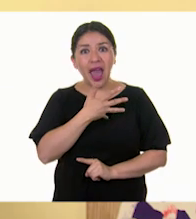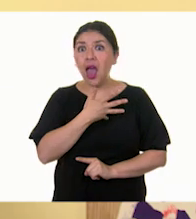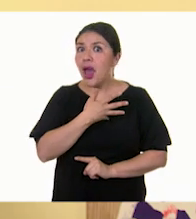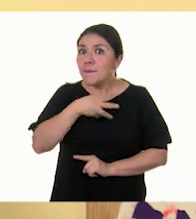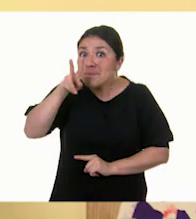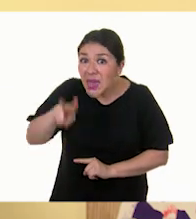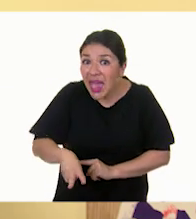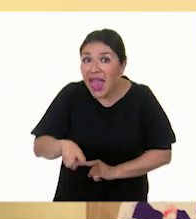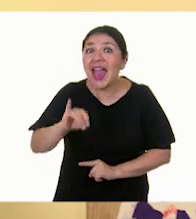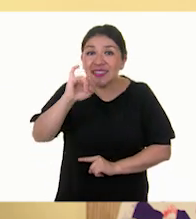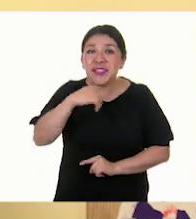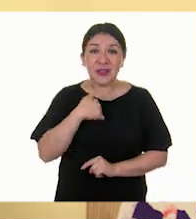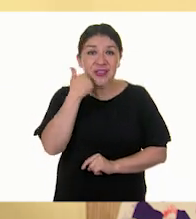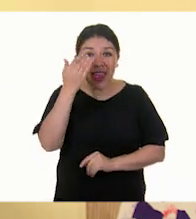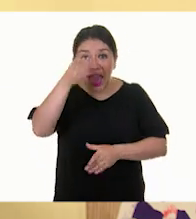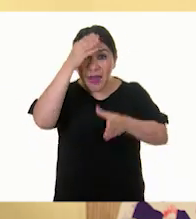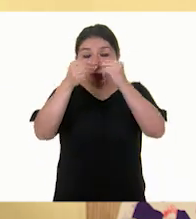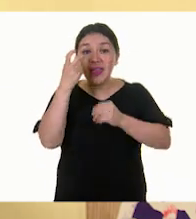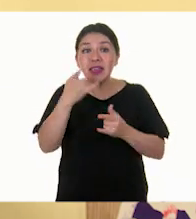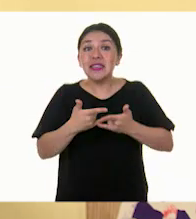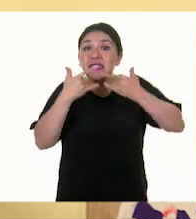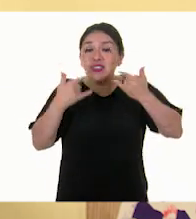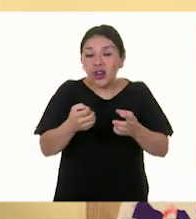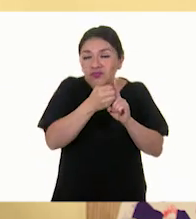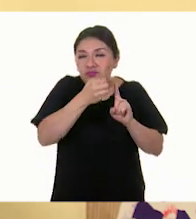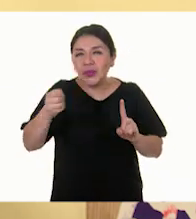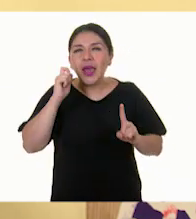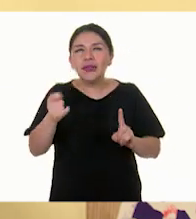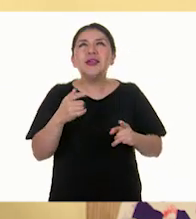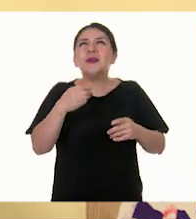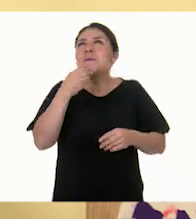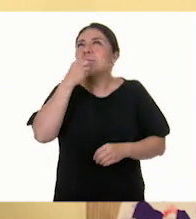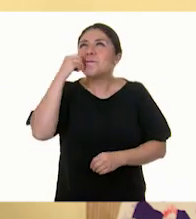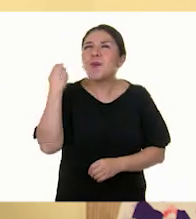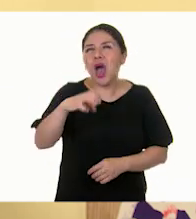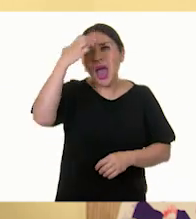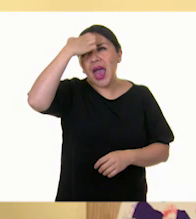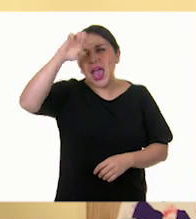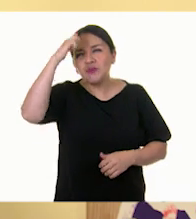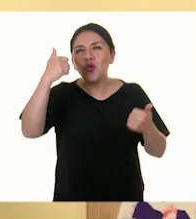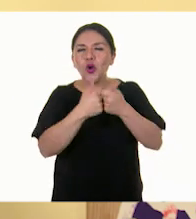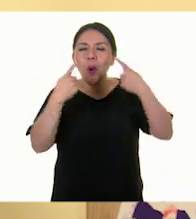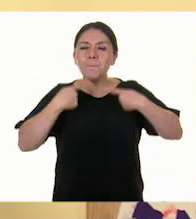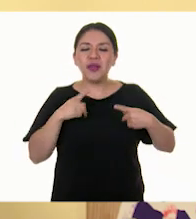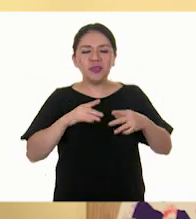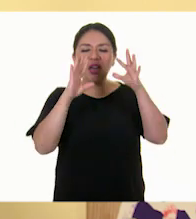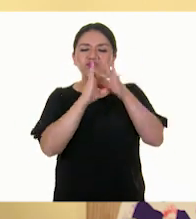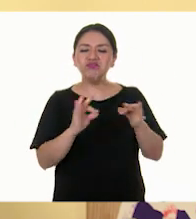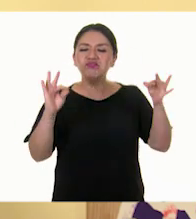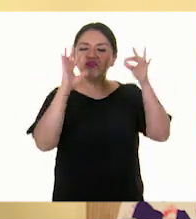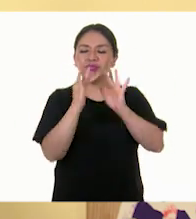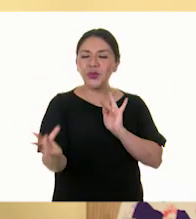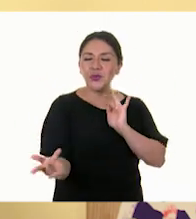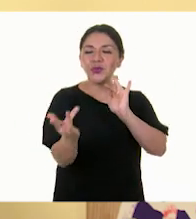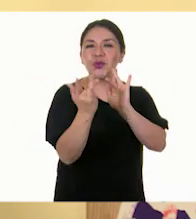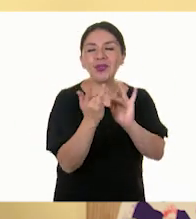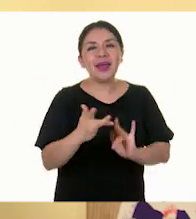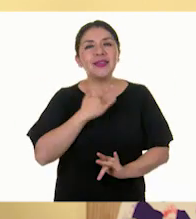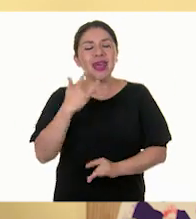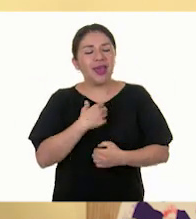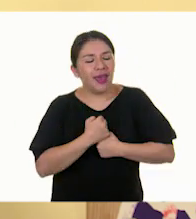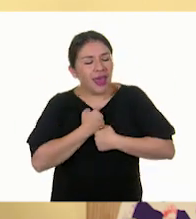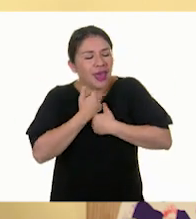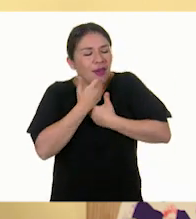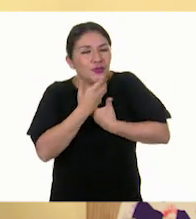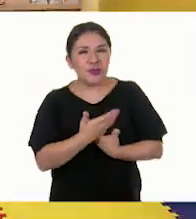¡Me encanta la idea! Las narraciones son experiencias que conectan entre una persona y otra, que hace sentir emociones y